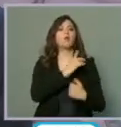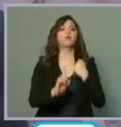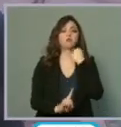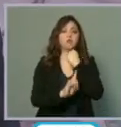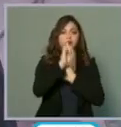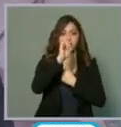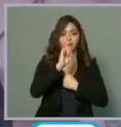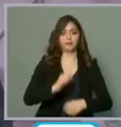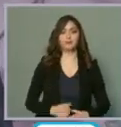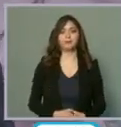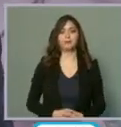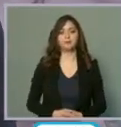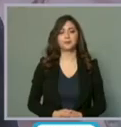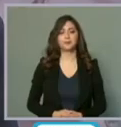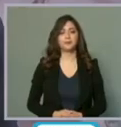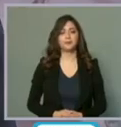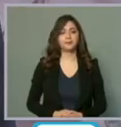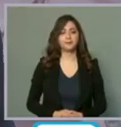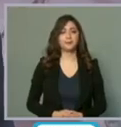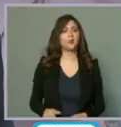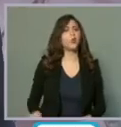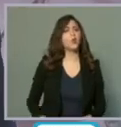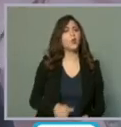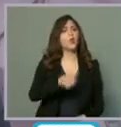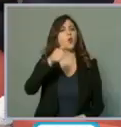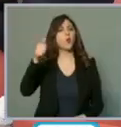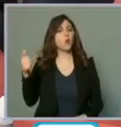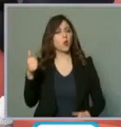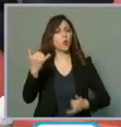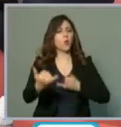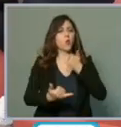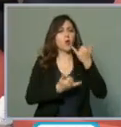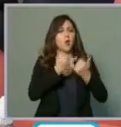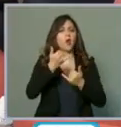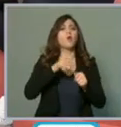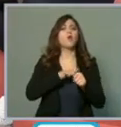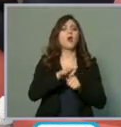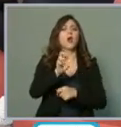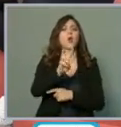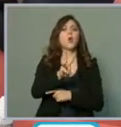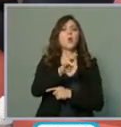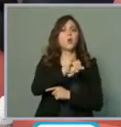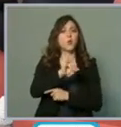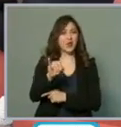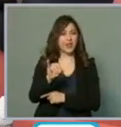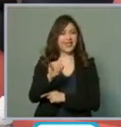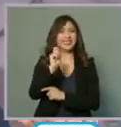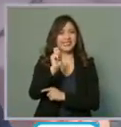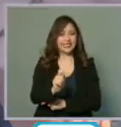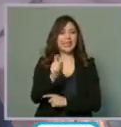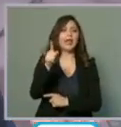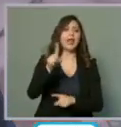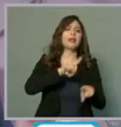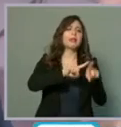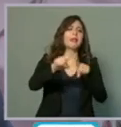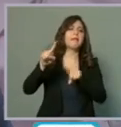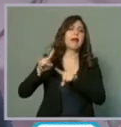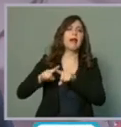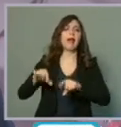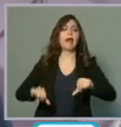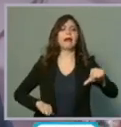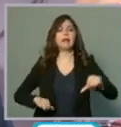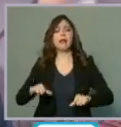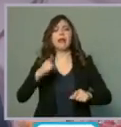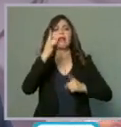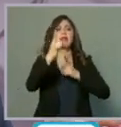problema que, bueno, hay videojuegos como el Wii, por ejemplo, en donde hacen determinado tipo de deportes. Sí, hacen Hay más